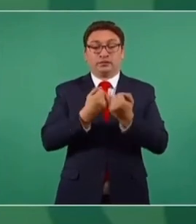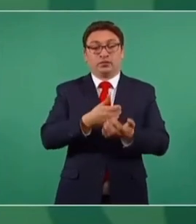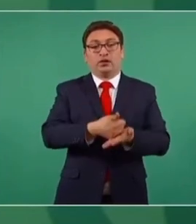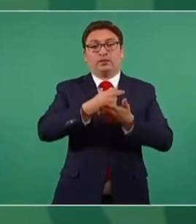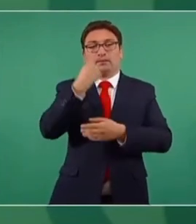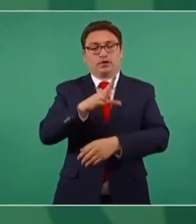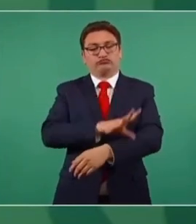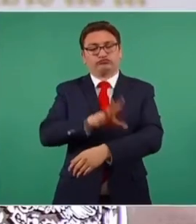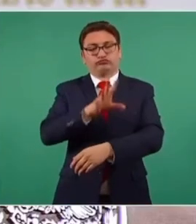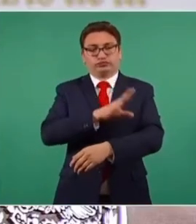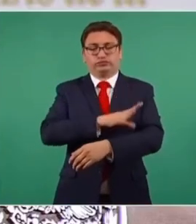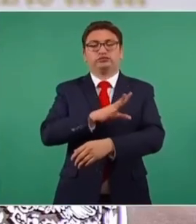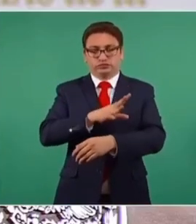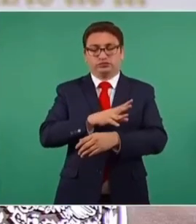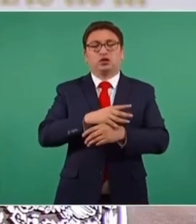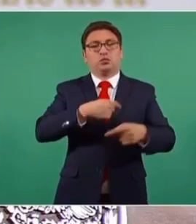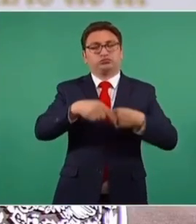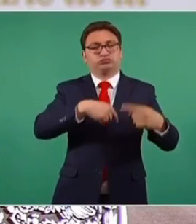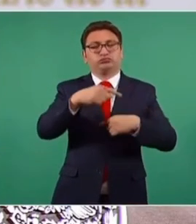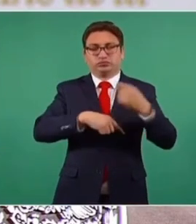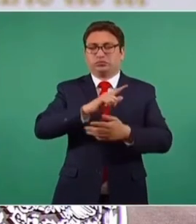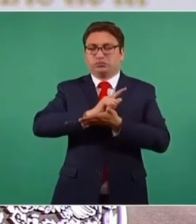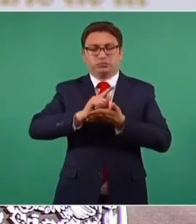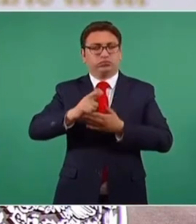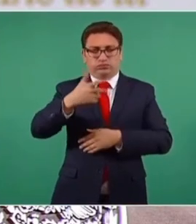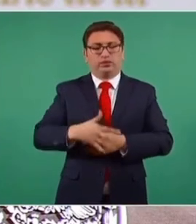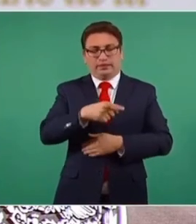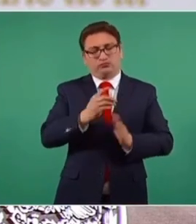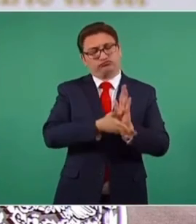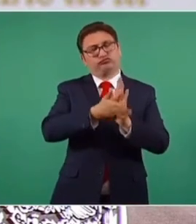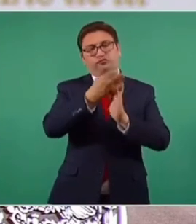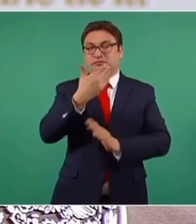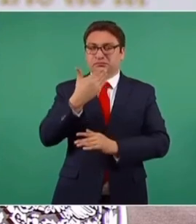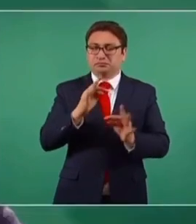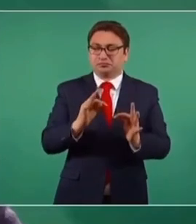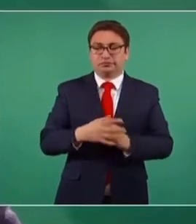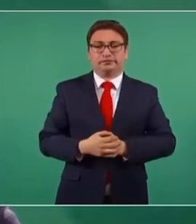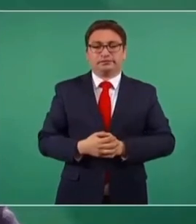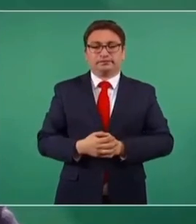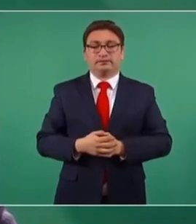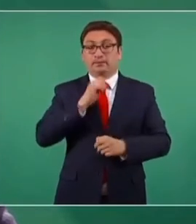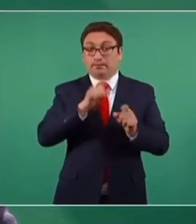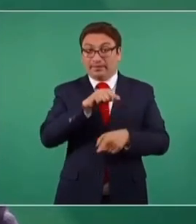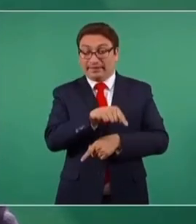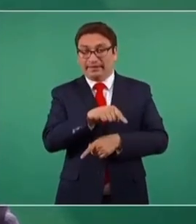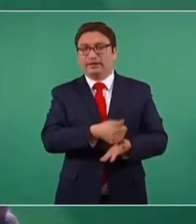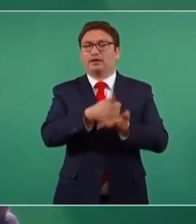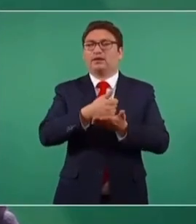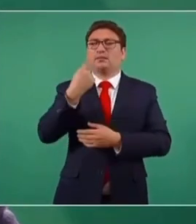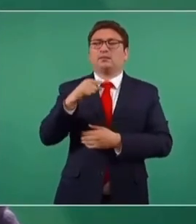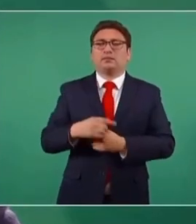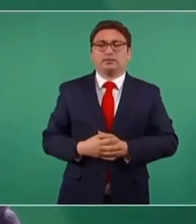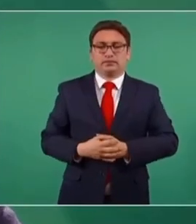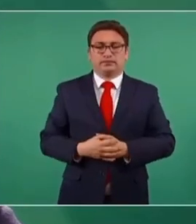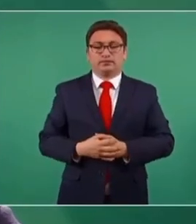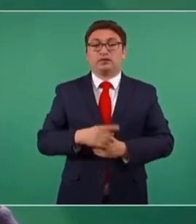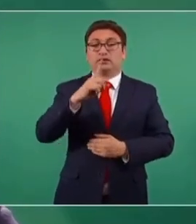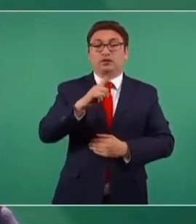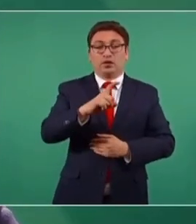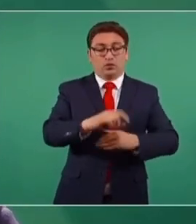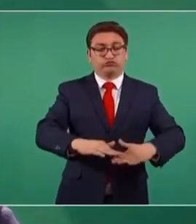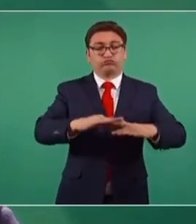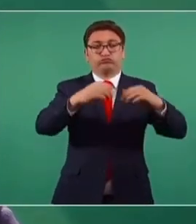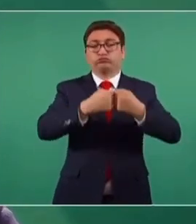energía limpia, barata. Es una muy buena obra, también va a ayudar a que se abastezca de